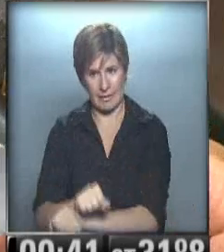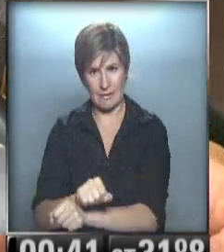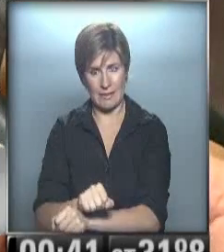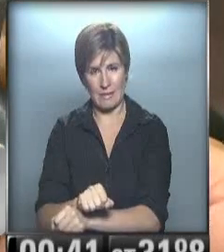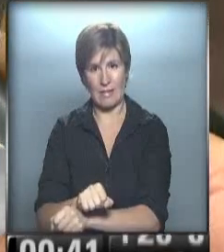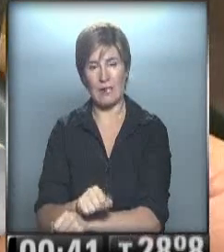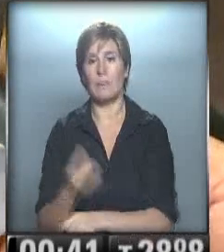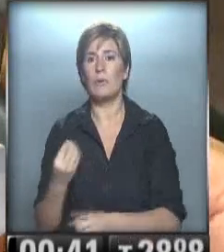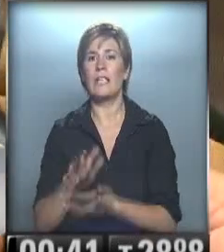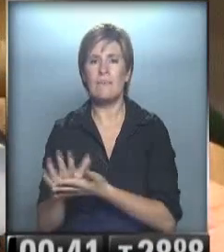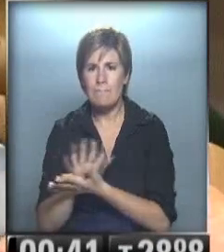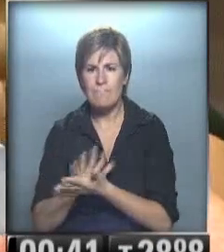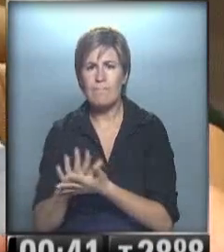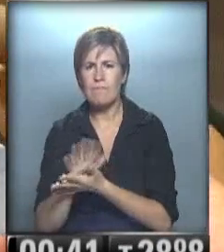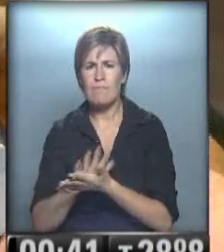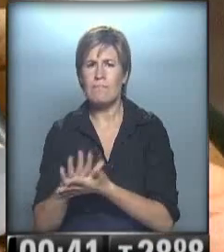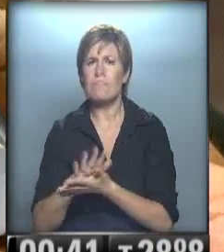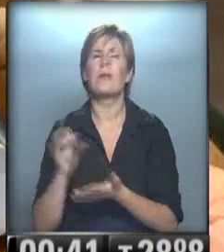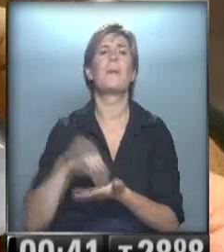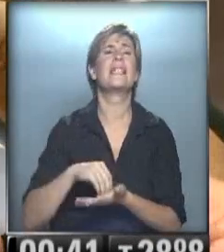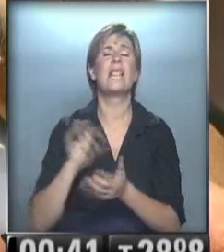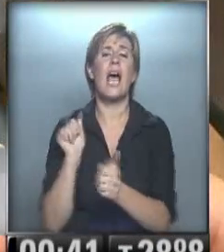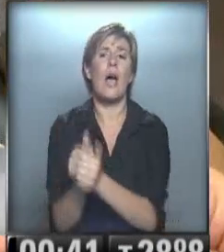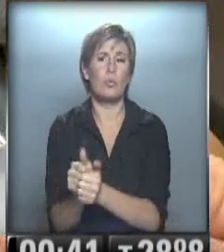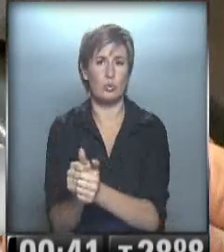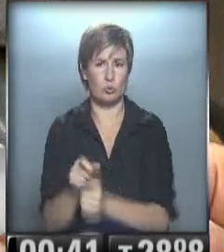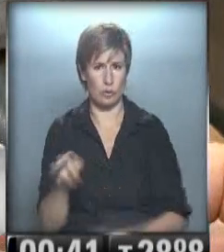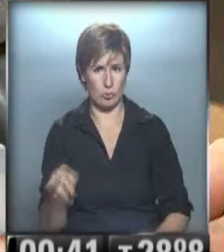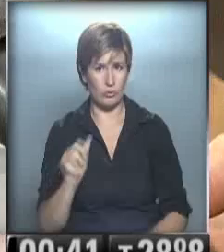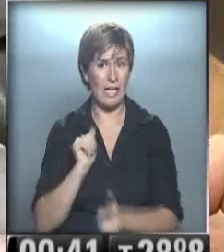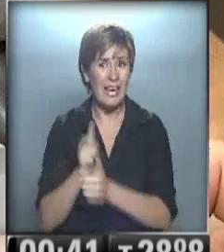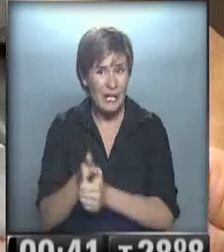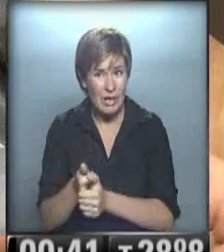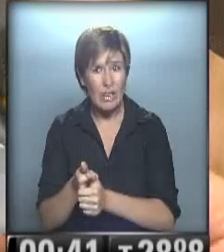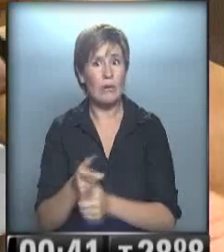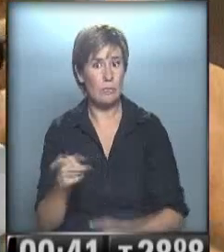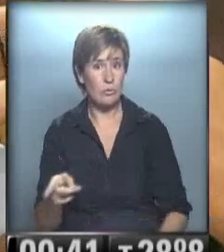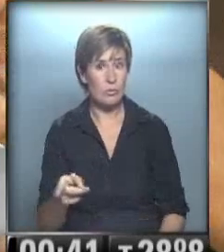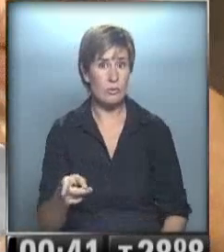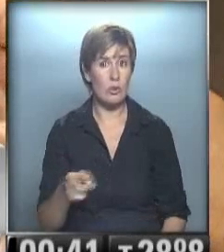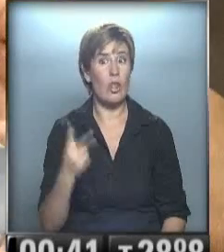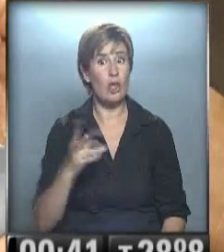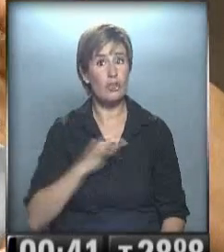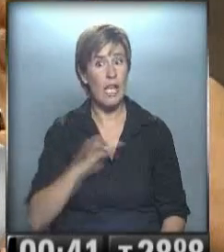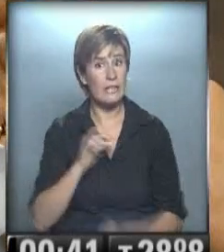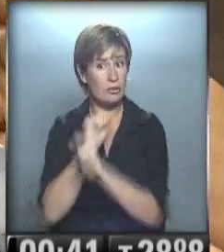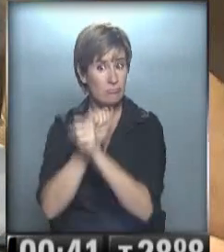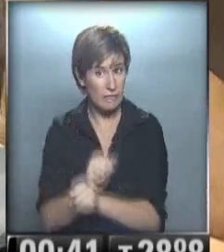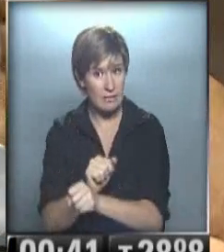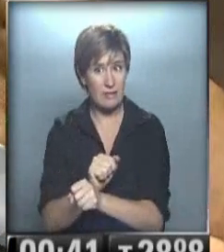corrupción, ¿cómo era? Abuso y corrupción. O sea, ellos la metieron presa durante 2 años,